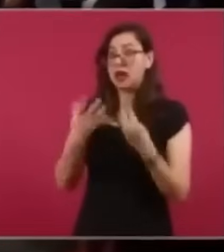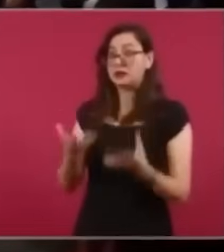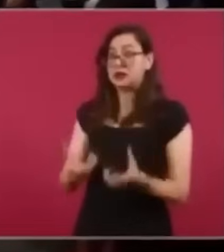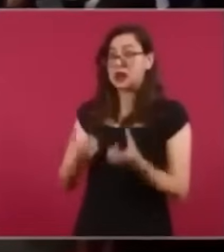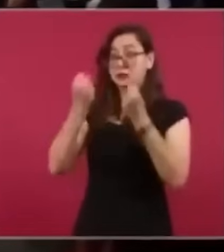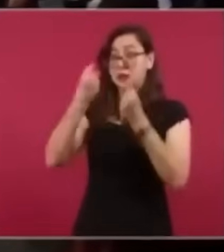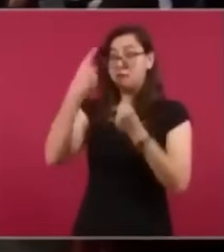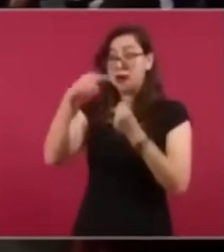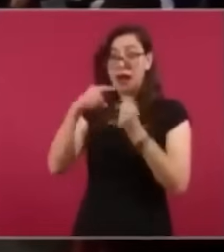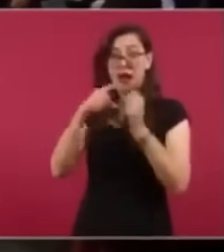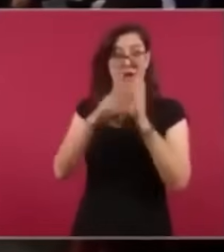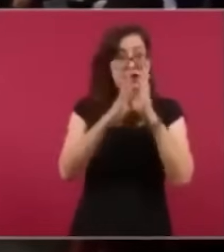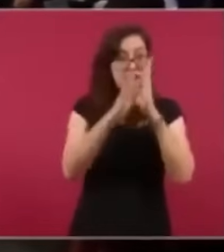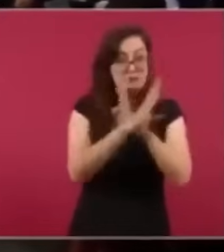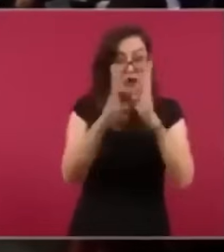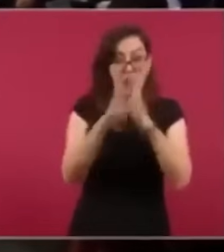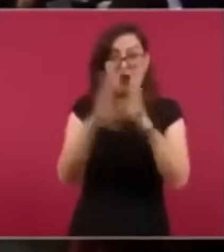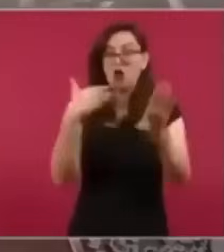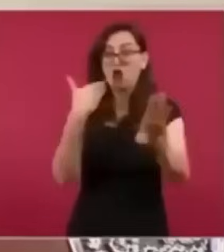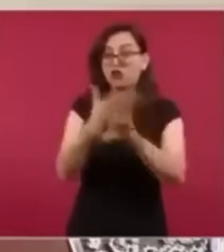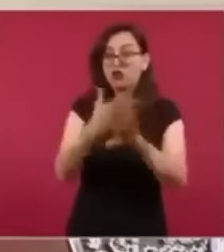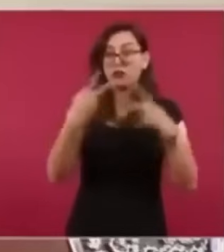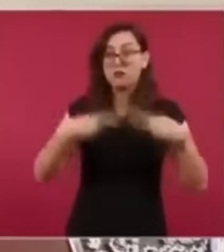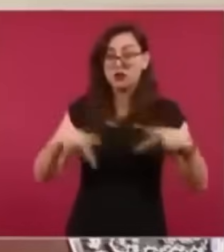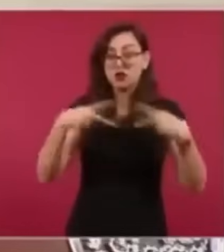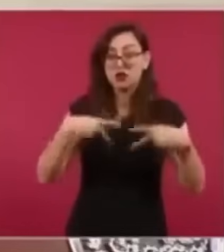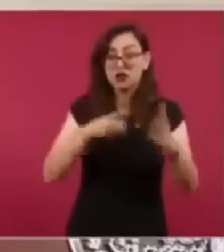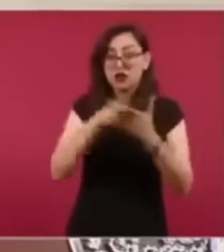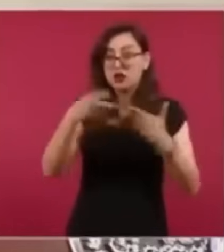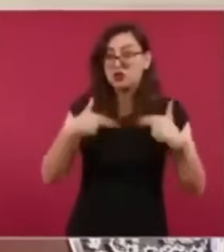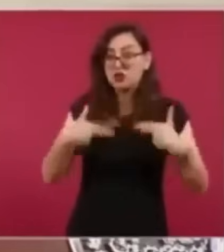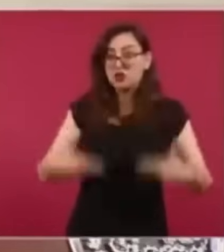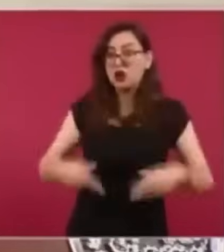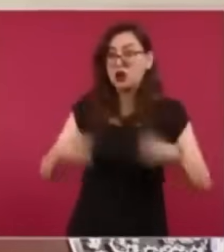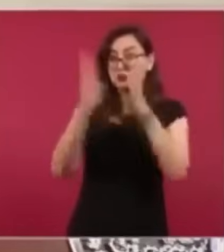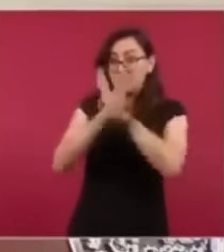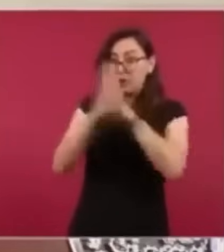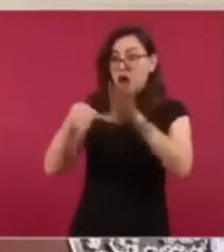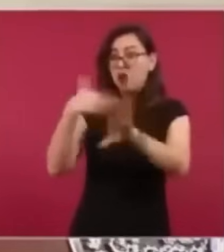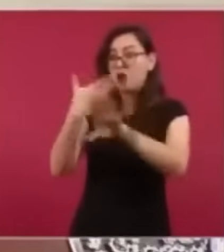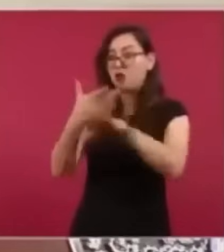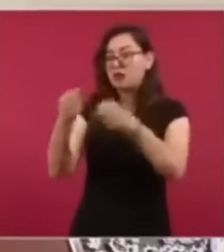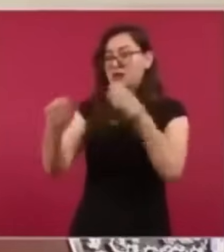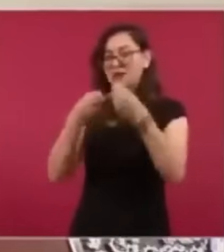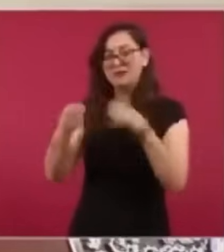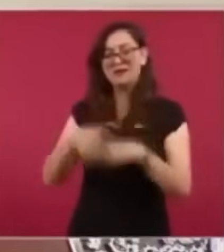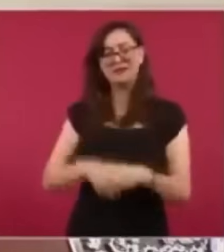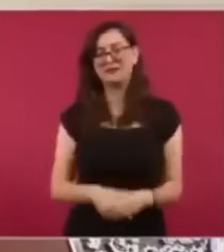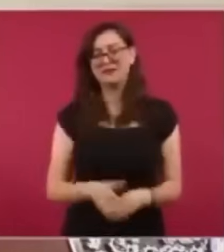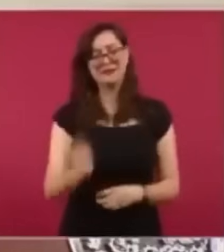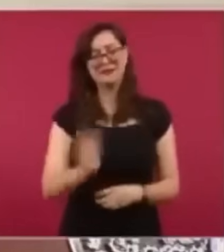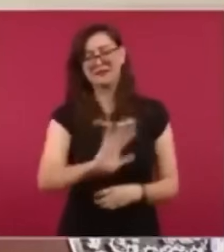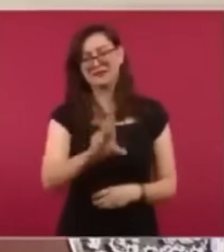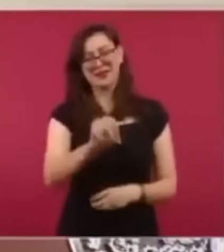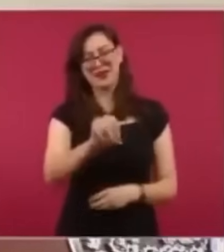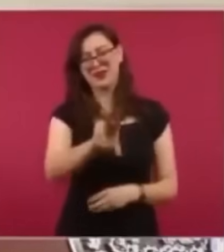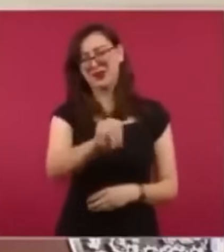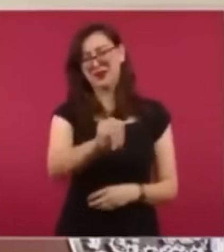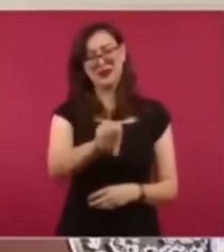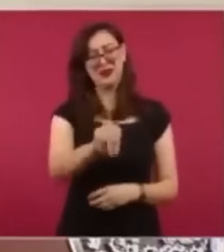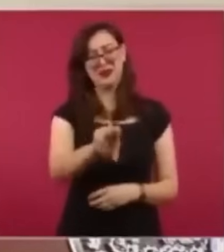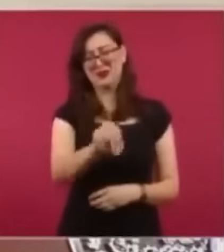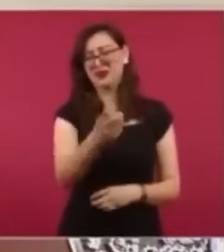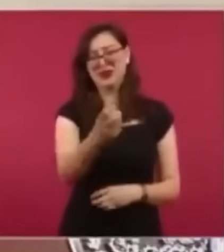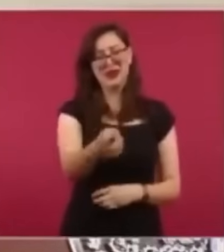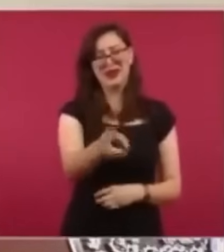un defensor de derechos humanos y a dos periodistas? No, eso no. Eso es otra cosa. No,